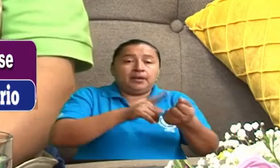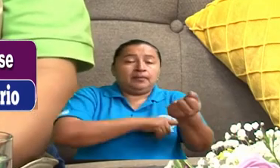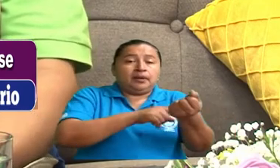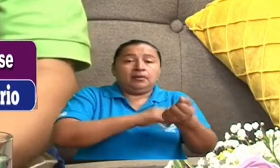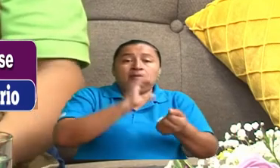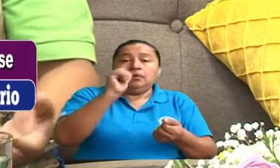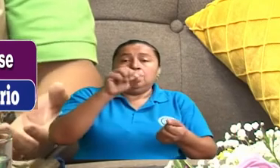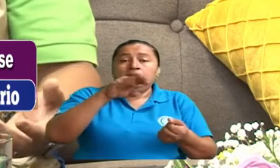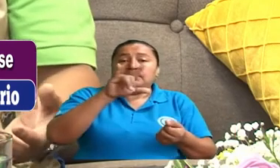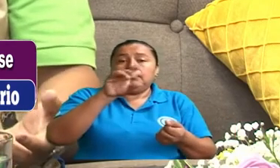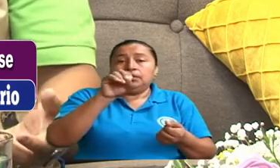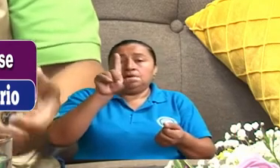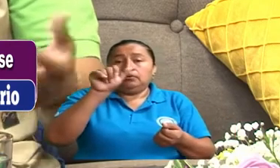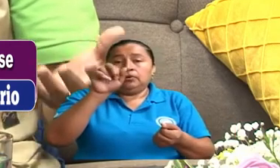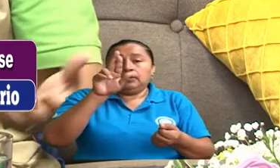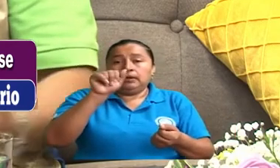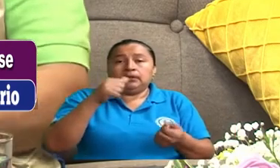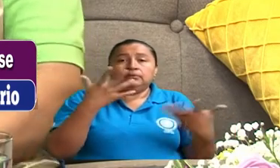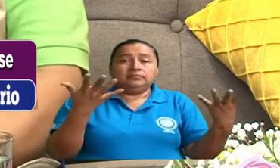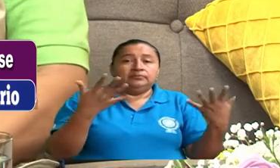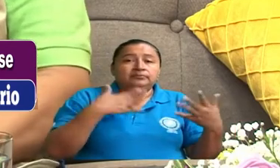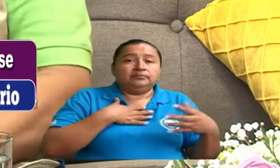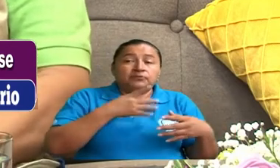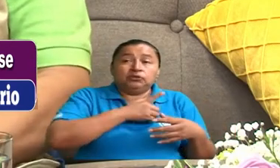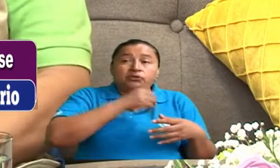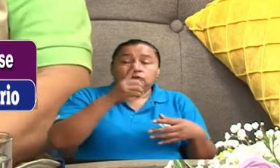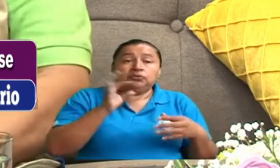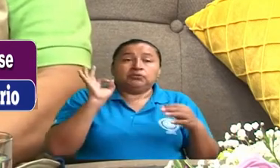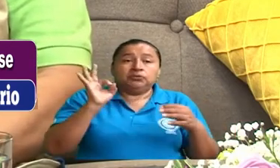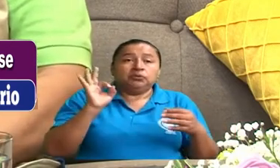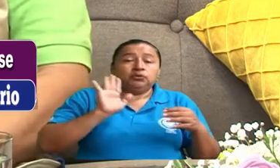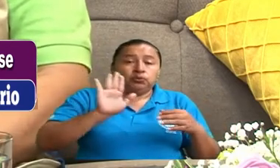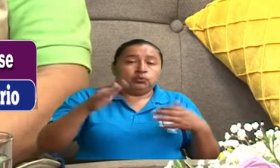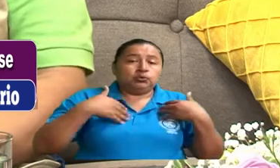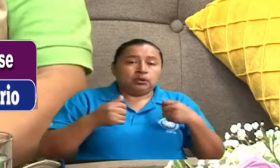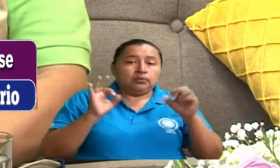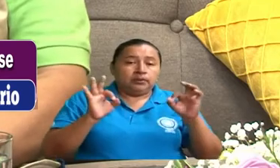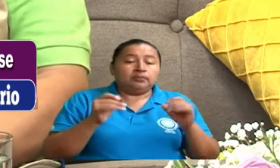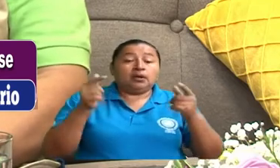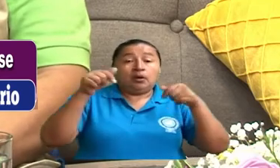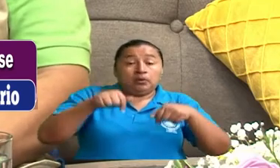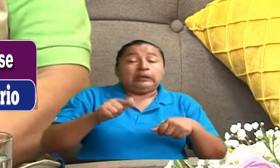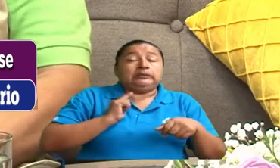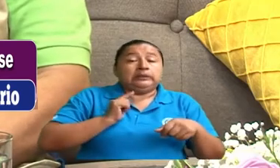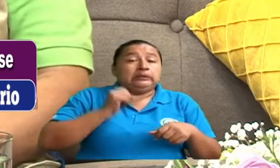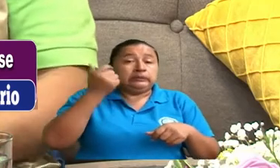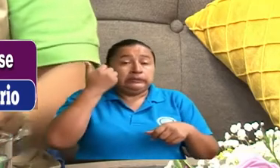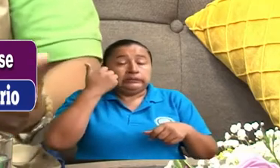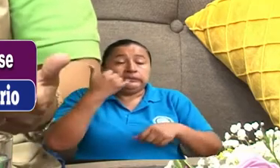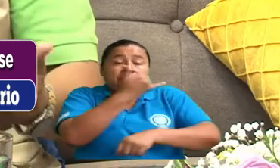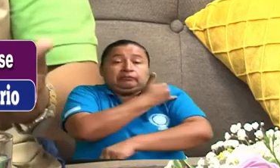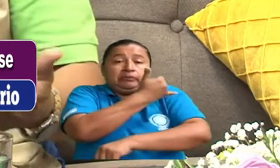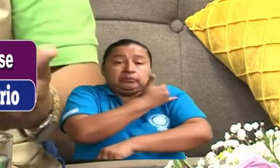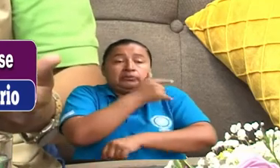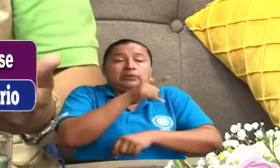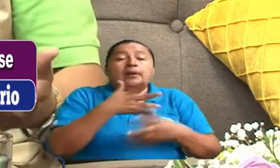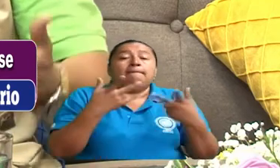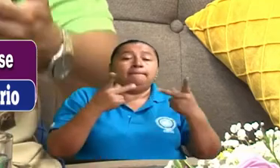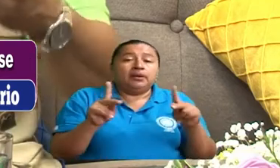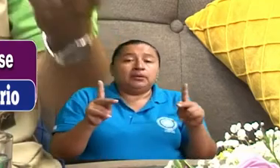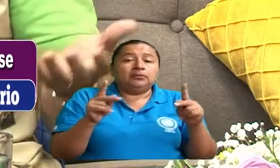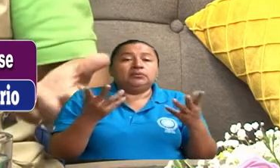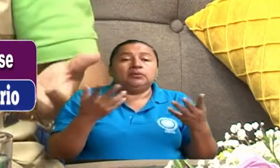que lastimosamente Dios sane su salud totalmente, ¿verdad? Así es. Que en este momento pues está hospitalizado. Pero para